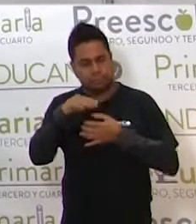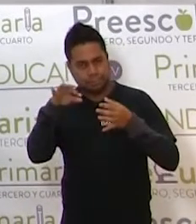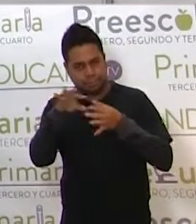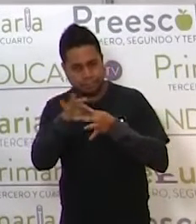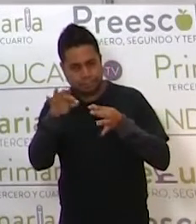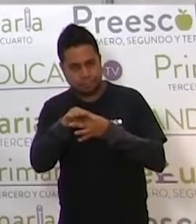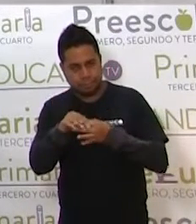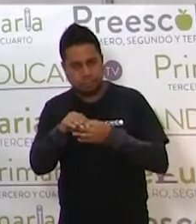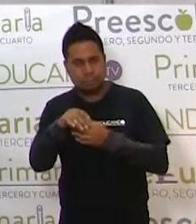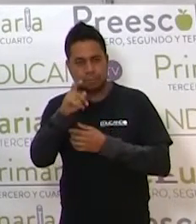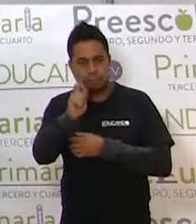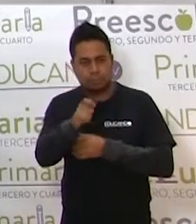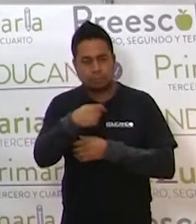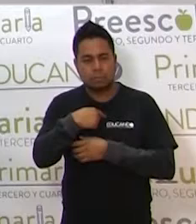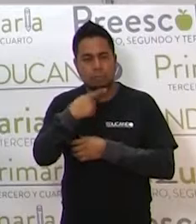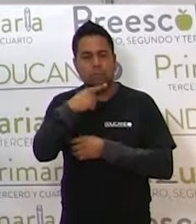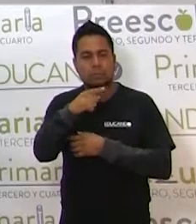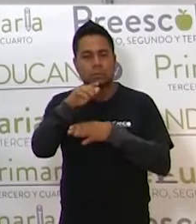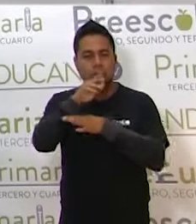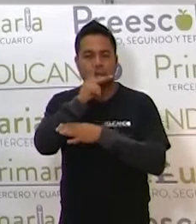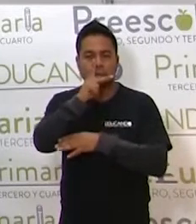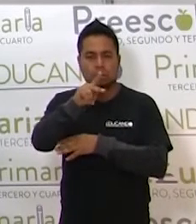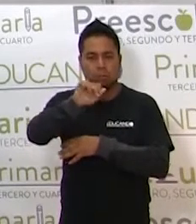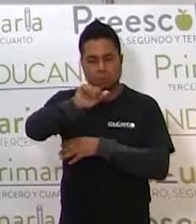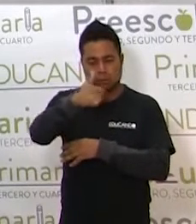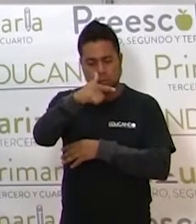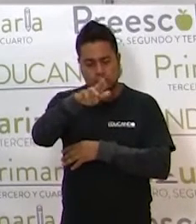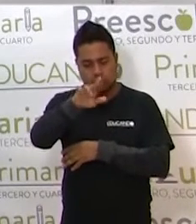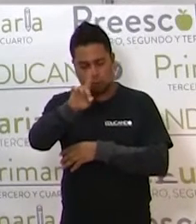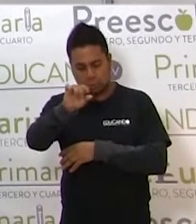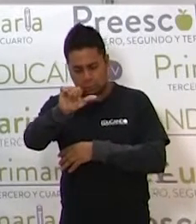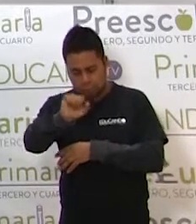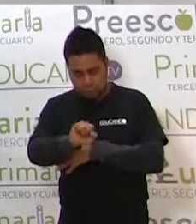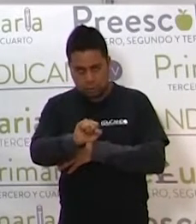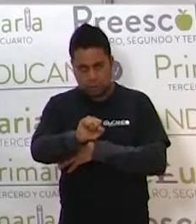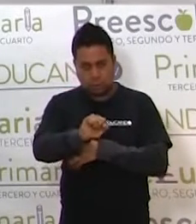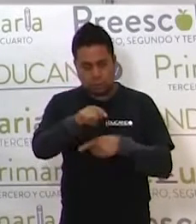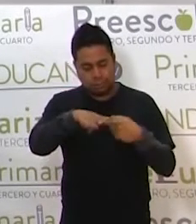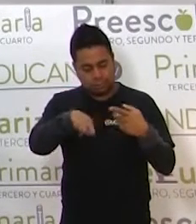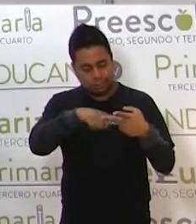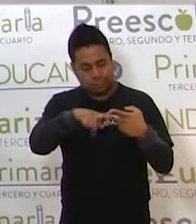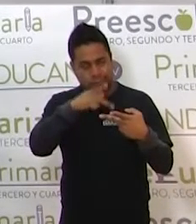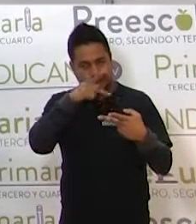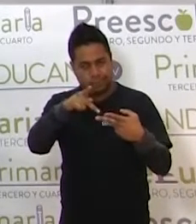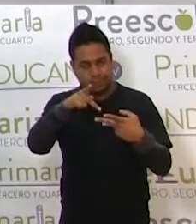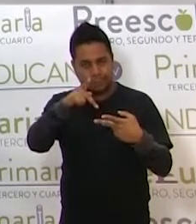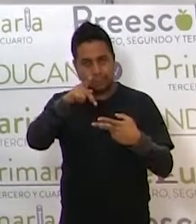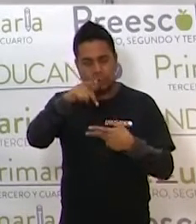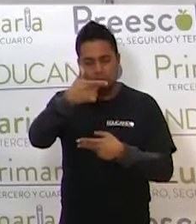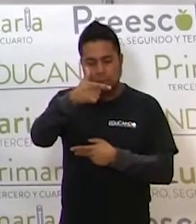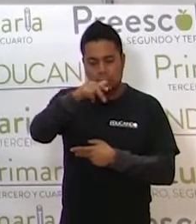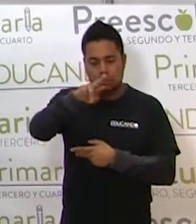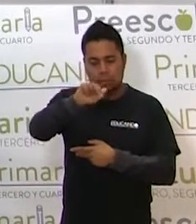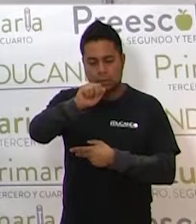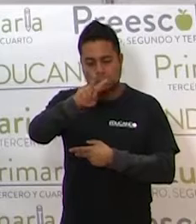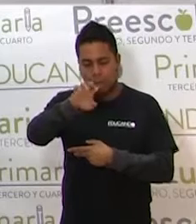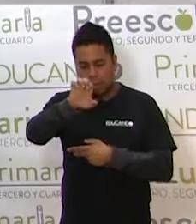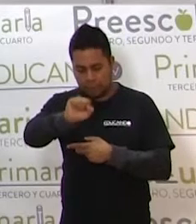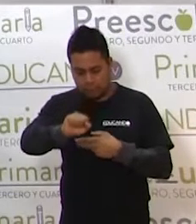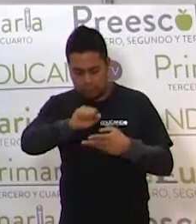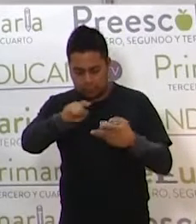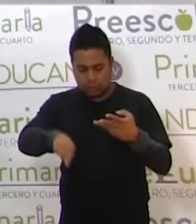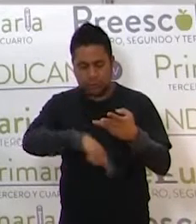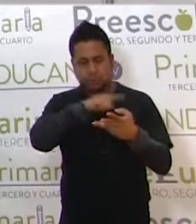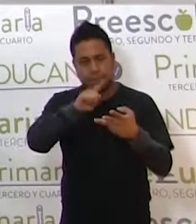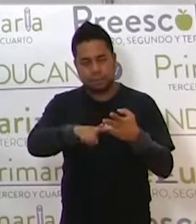hecho de recordar lo que son las palabras agudas graves y esdrújulas lo recuerda dejamos por ahí un cuadrito